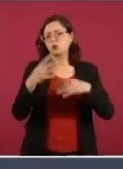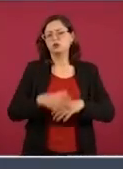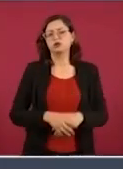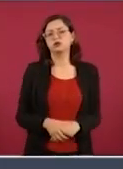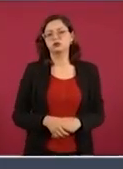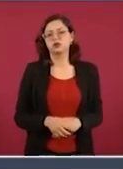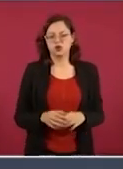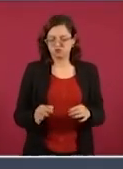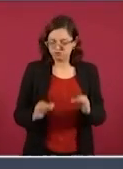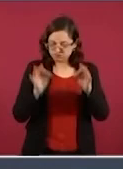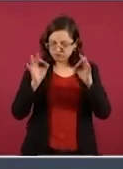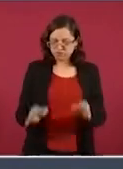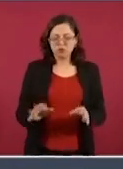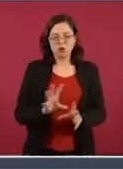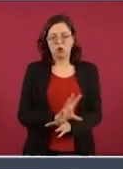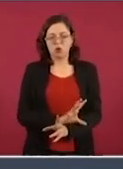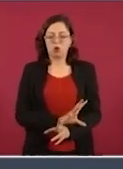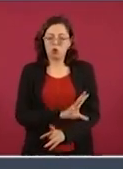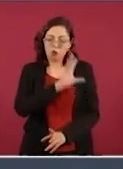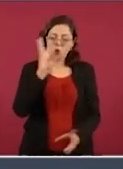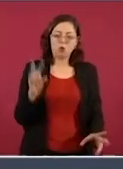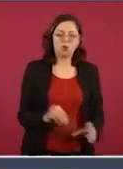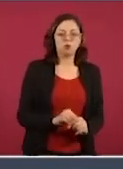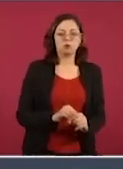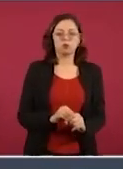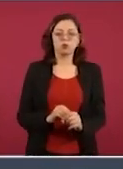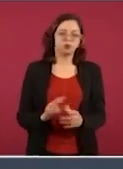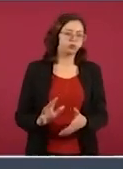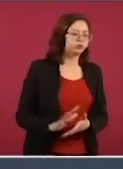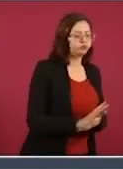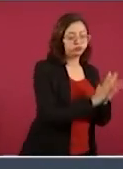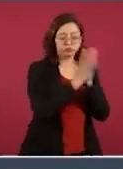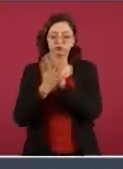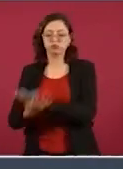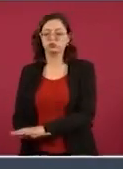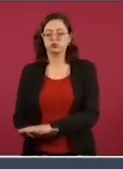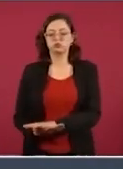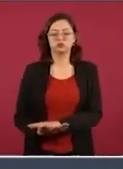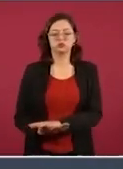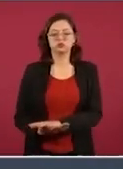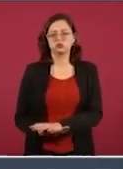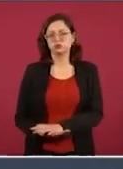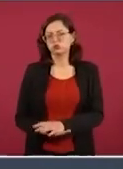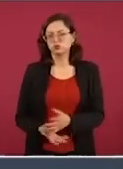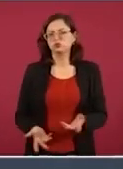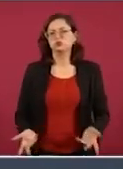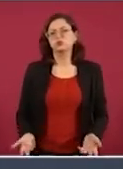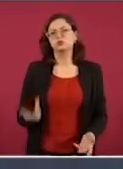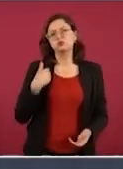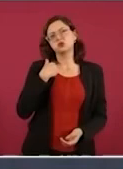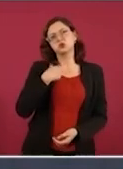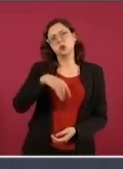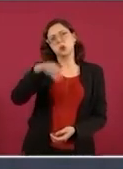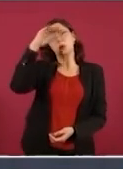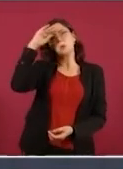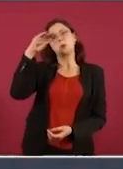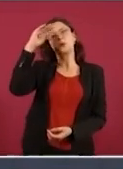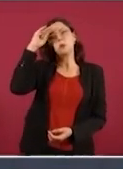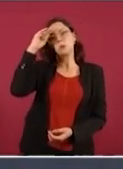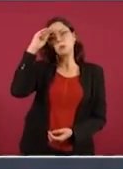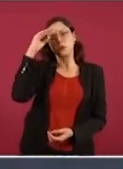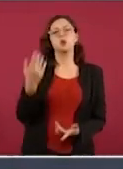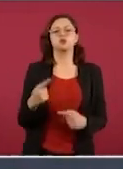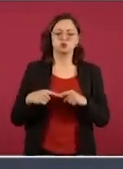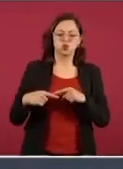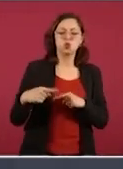necesitaremos para consolidar la obra de transformación? Pienso que